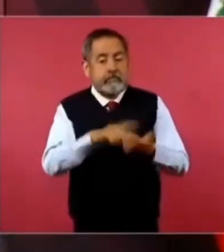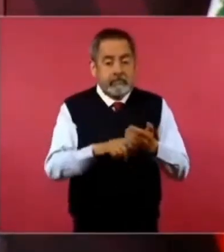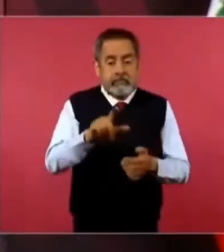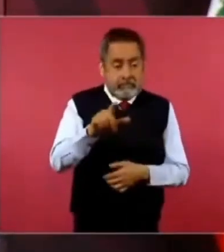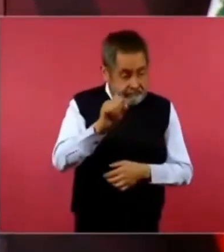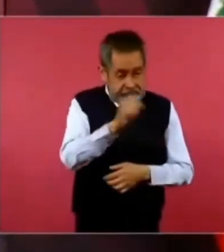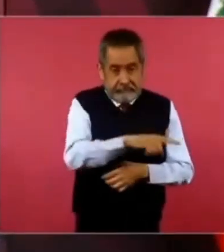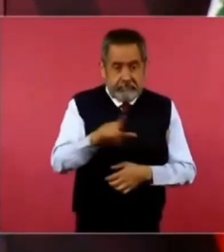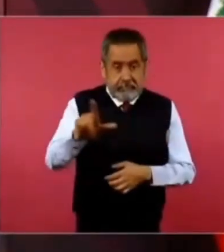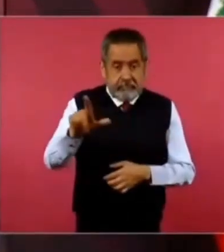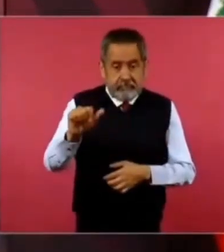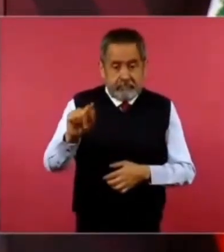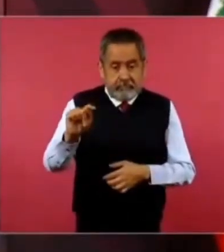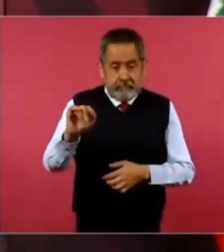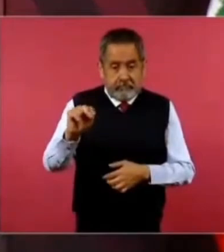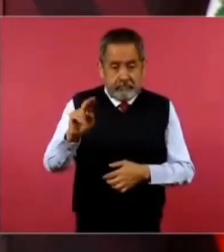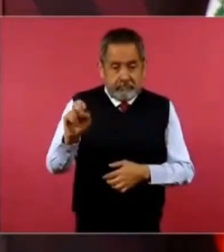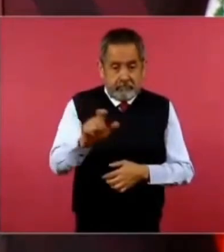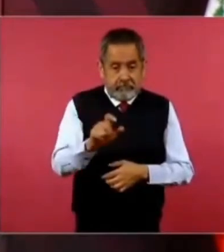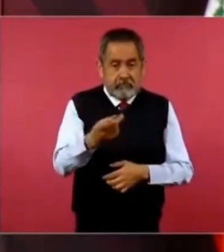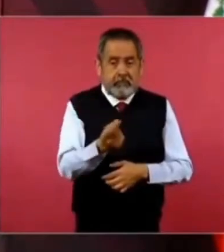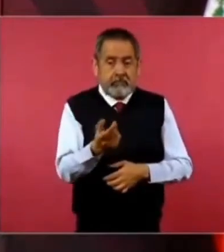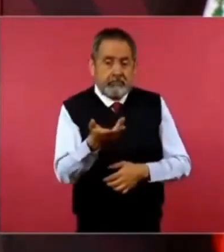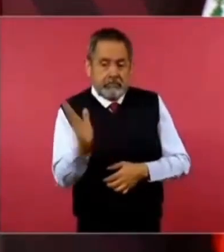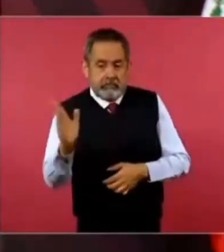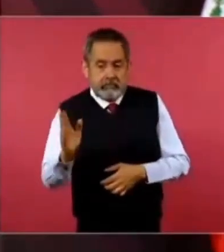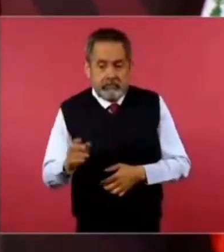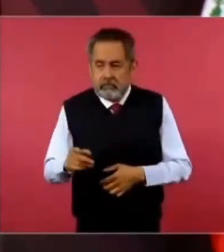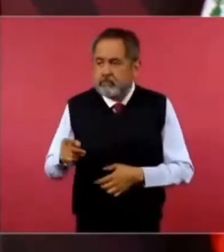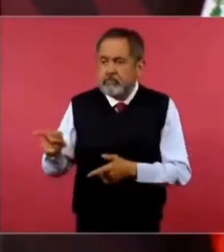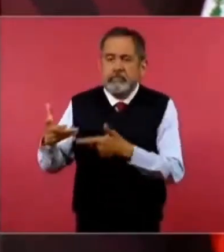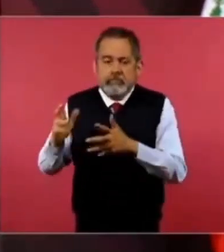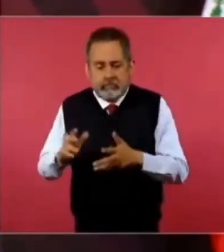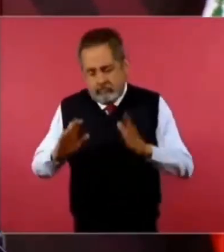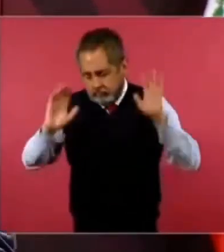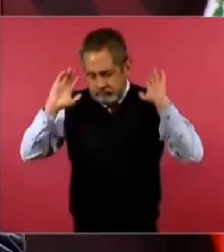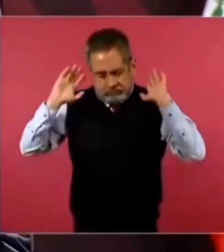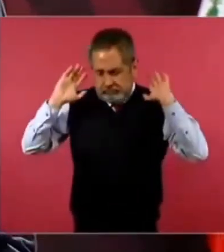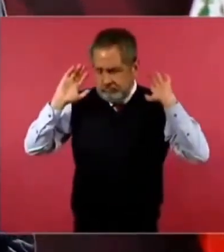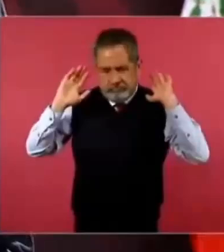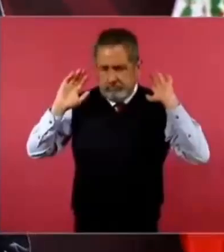Latinus. Que sí que hacía, nada, le digo.